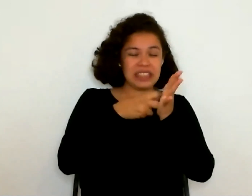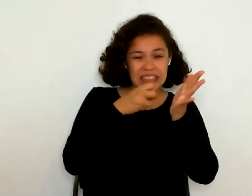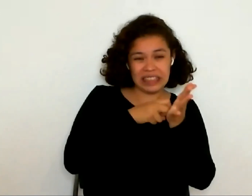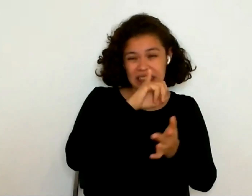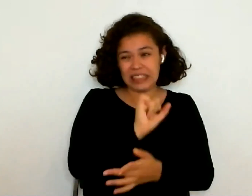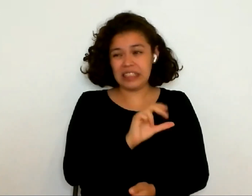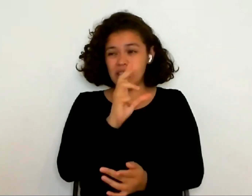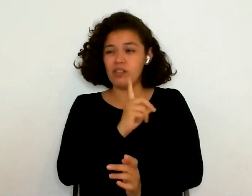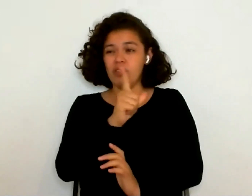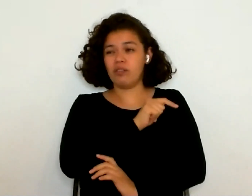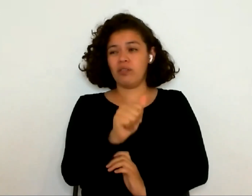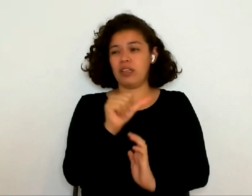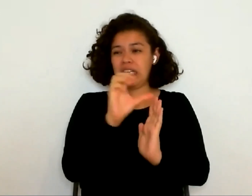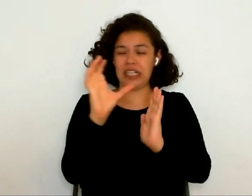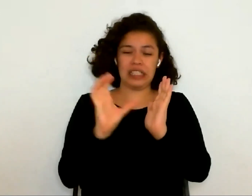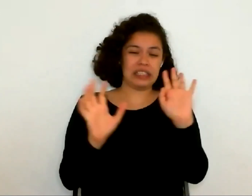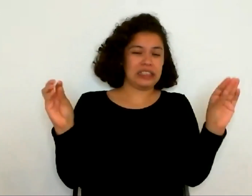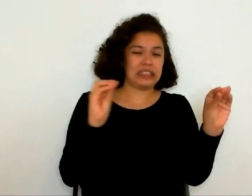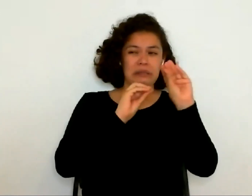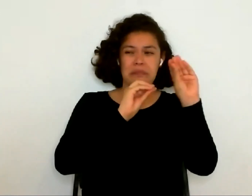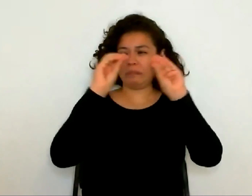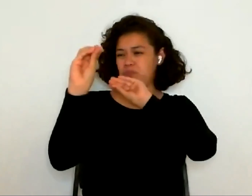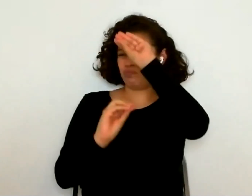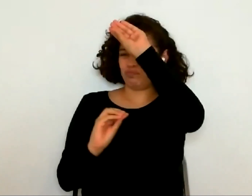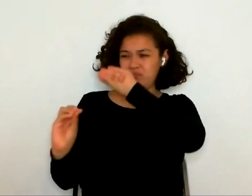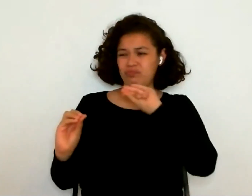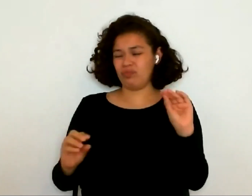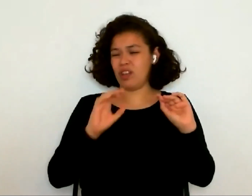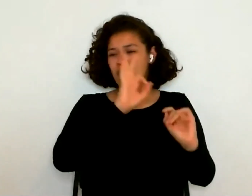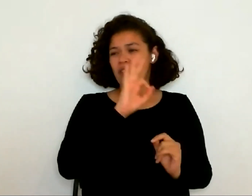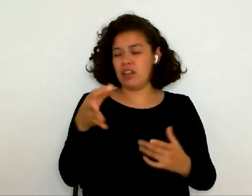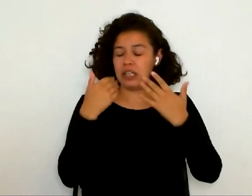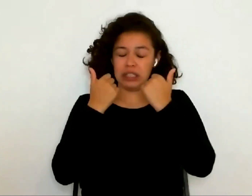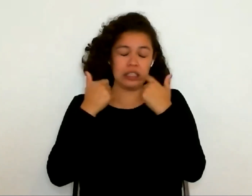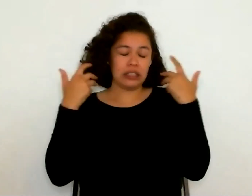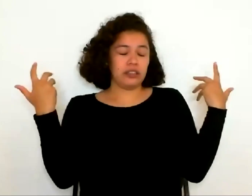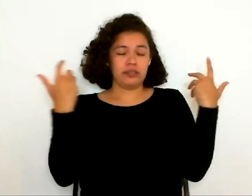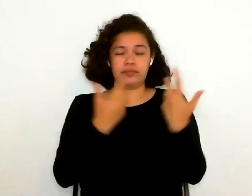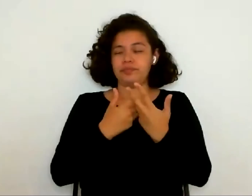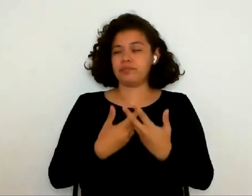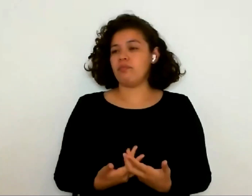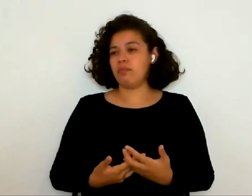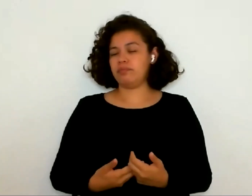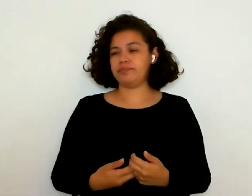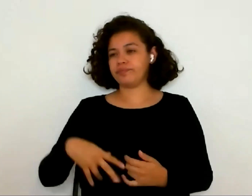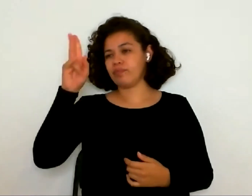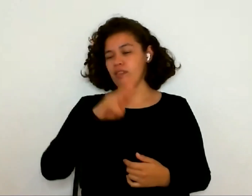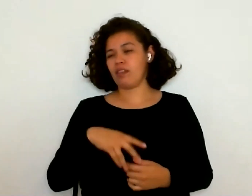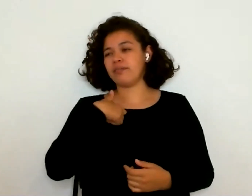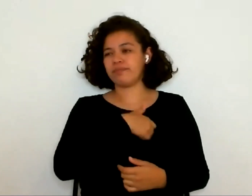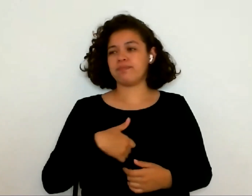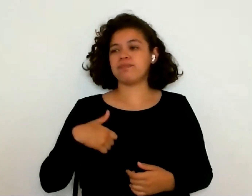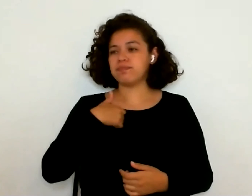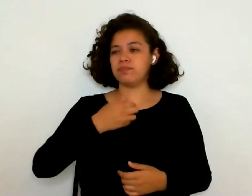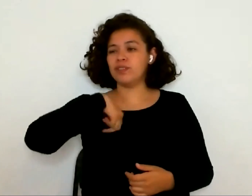el calendario se mueve, ¿no? O no tenemos las fechas, y eso es algo que desafortunadamente muchas veces no depende